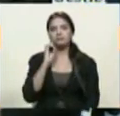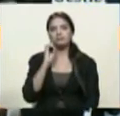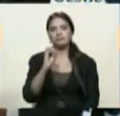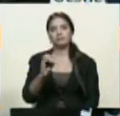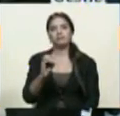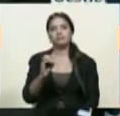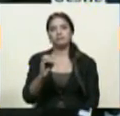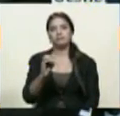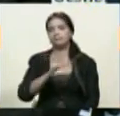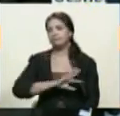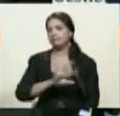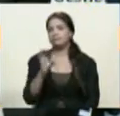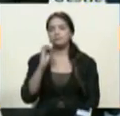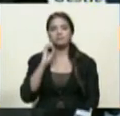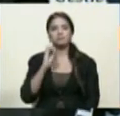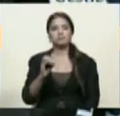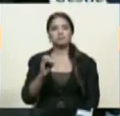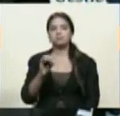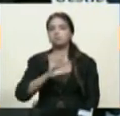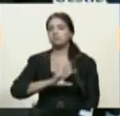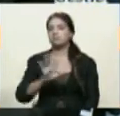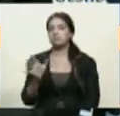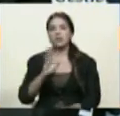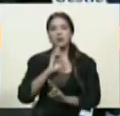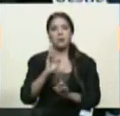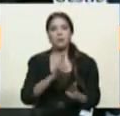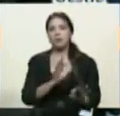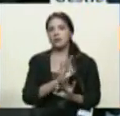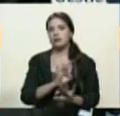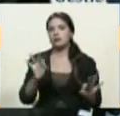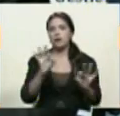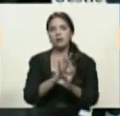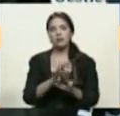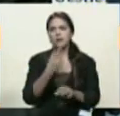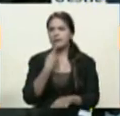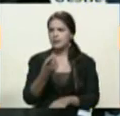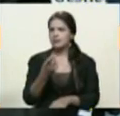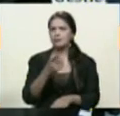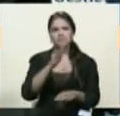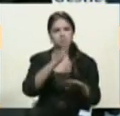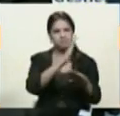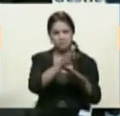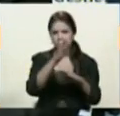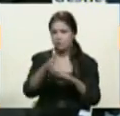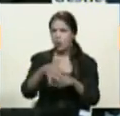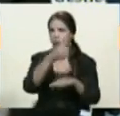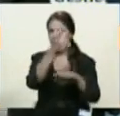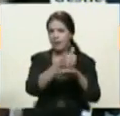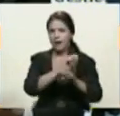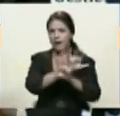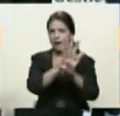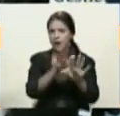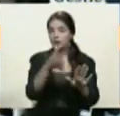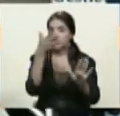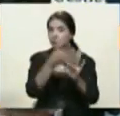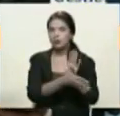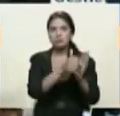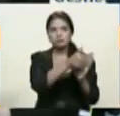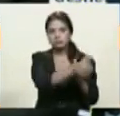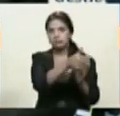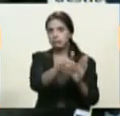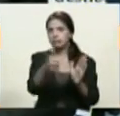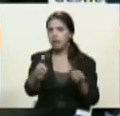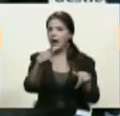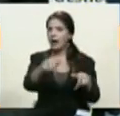porque es la palabra una nula acción que determinasen responsabilidades claras sobre esos casos que fueron